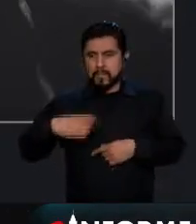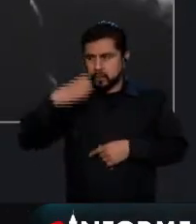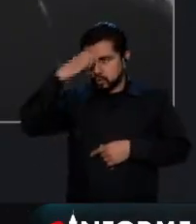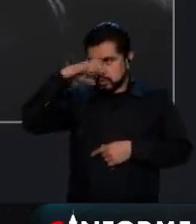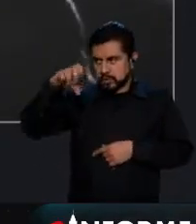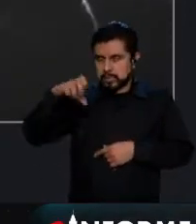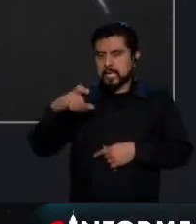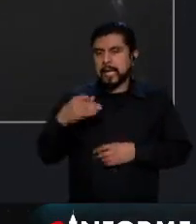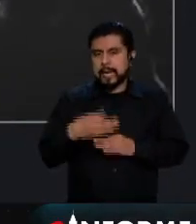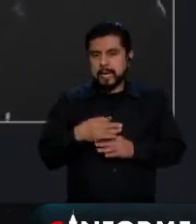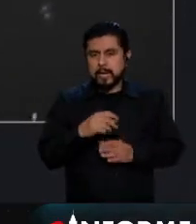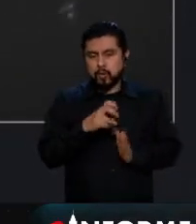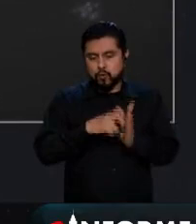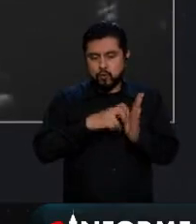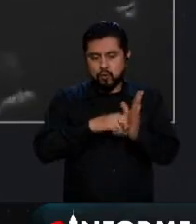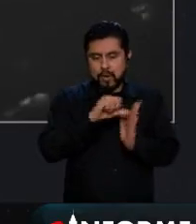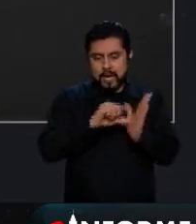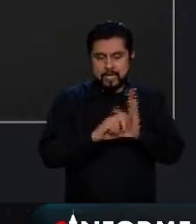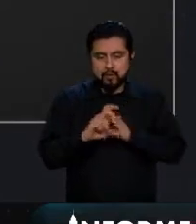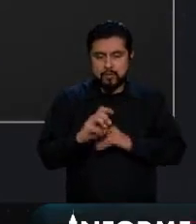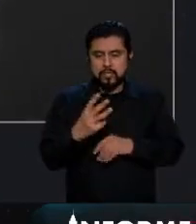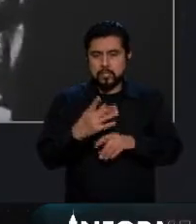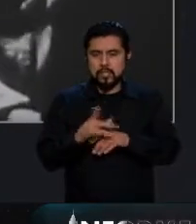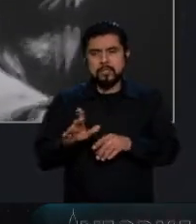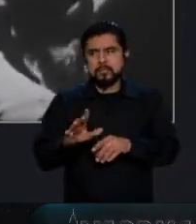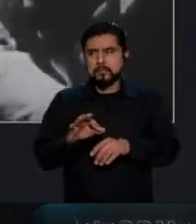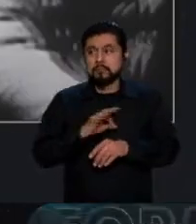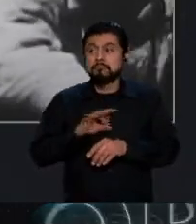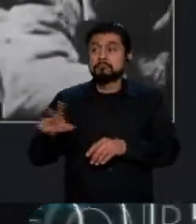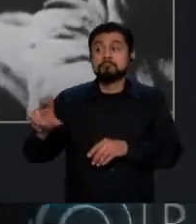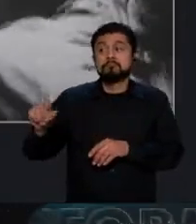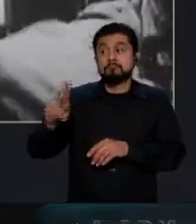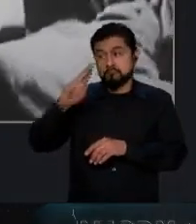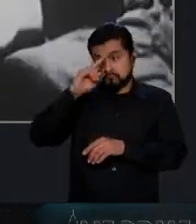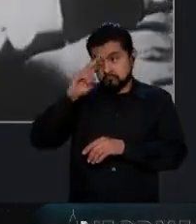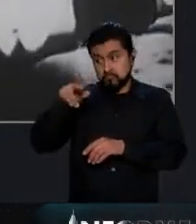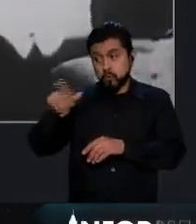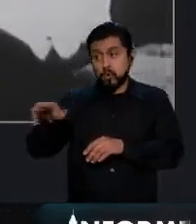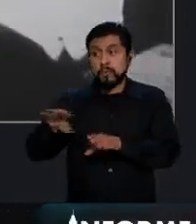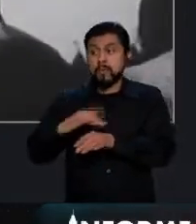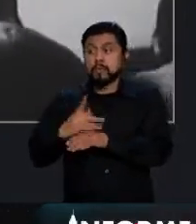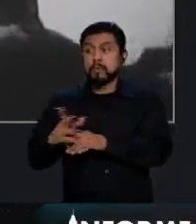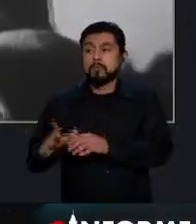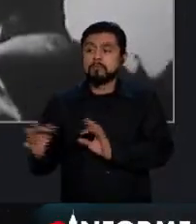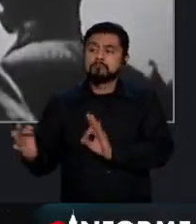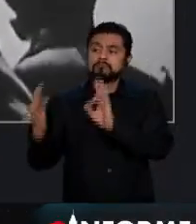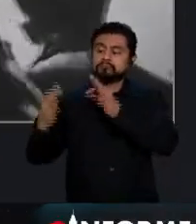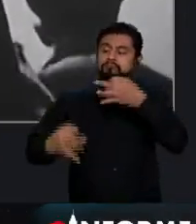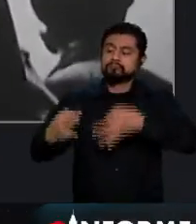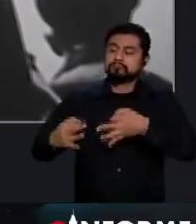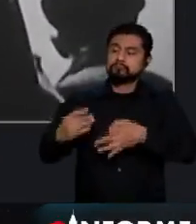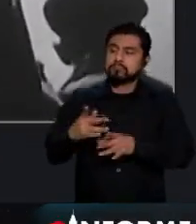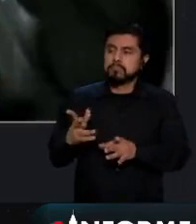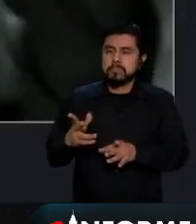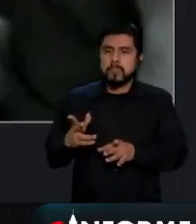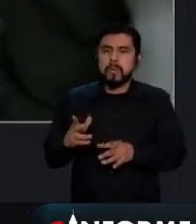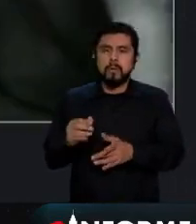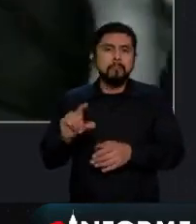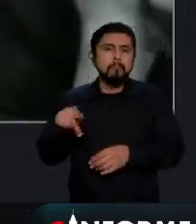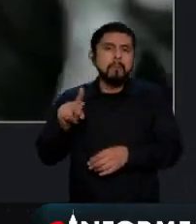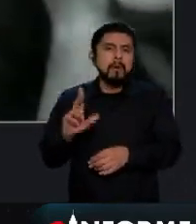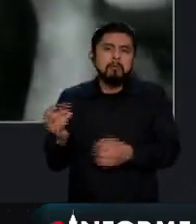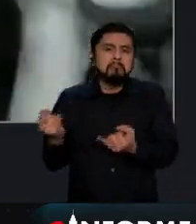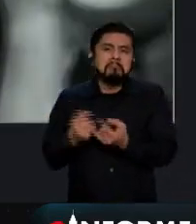una audiencia, pero aún así tenemos casos muy lamentables, no, ni siquiera tan viejos, donde se ha aplicado este artículo. Pero vuelvo